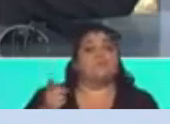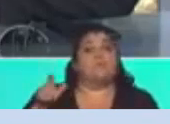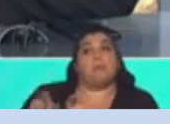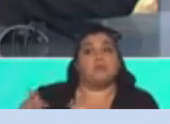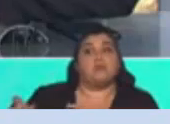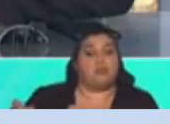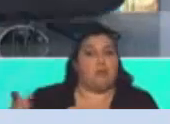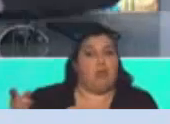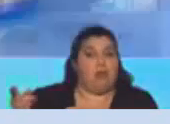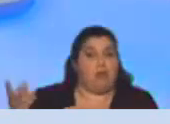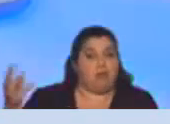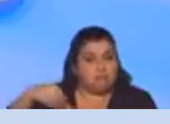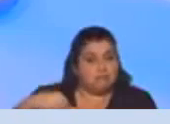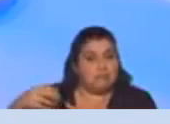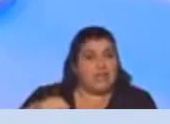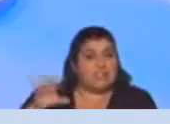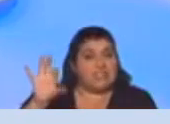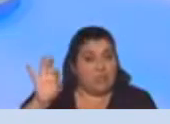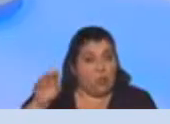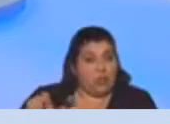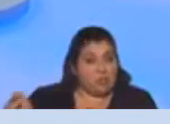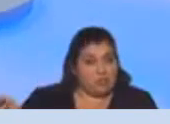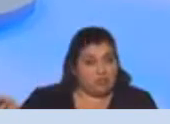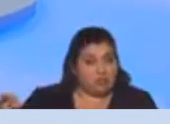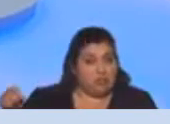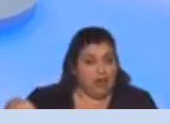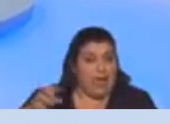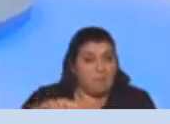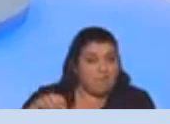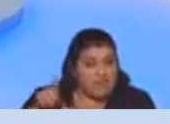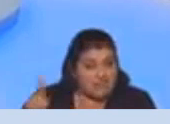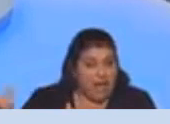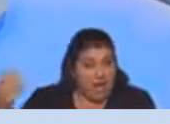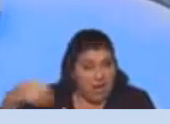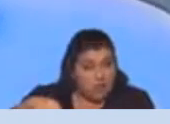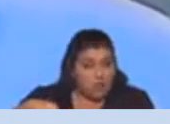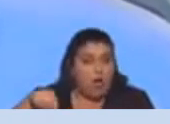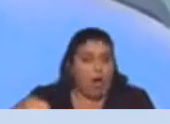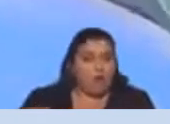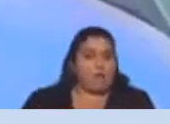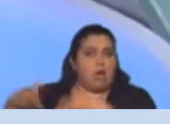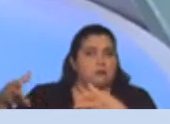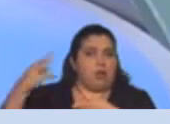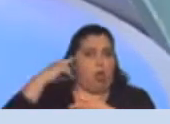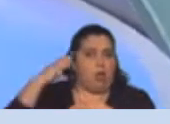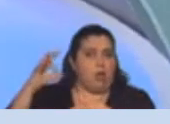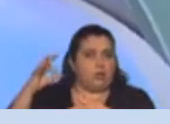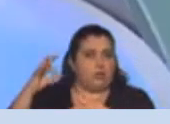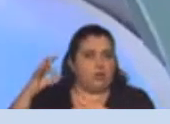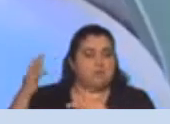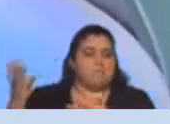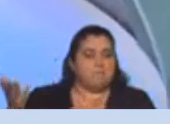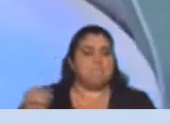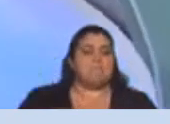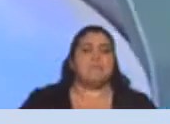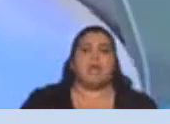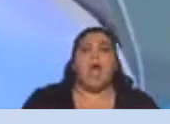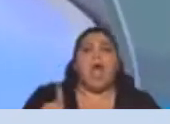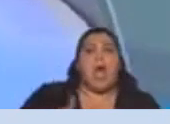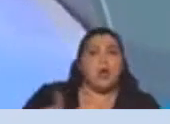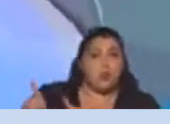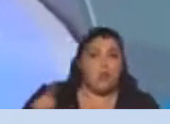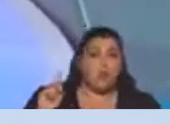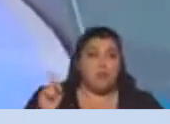por sí está por ahí el número s con con el número de de personas que piden inclusive algunos que están participando en